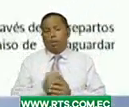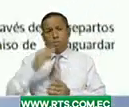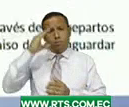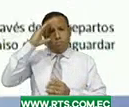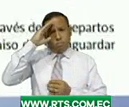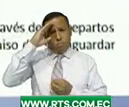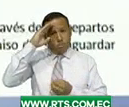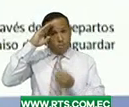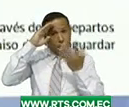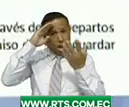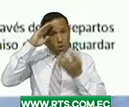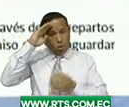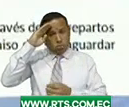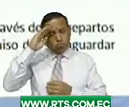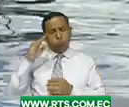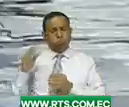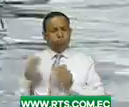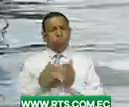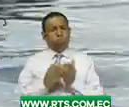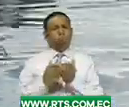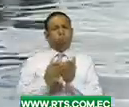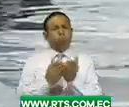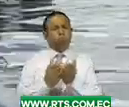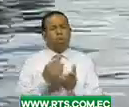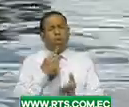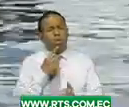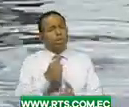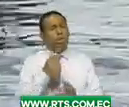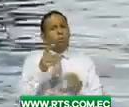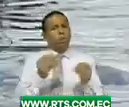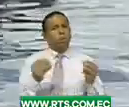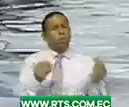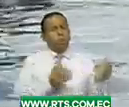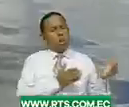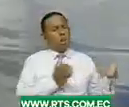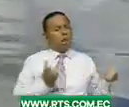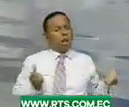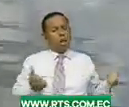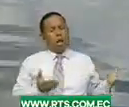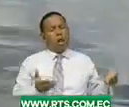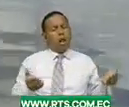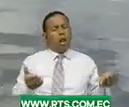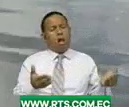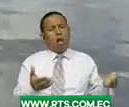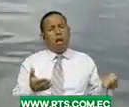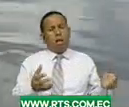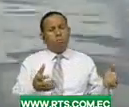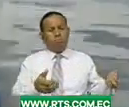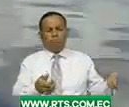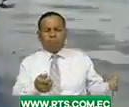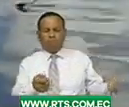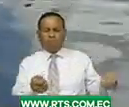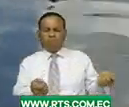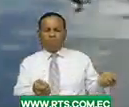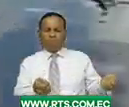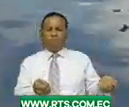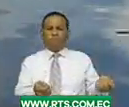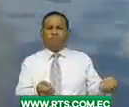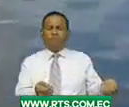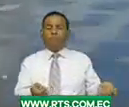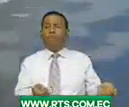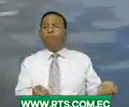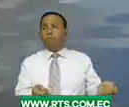varios guardacostas llegaron para contener la silueta que amenazaba con